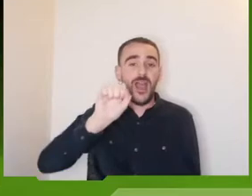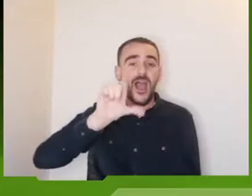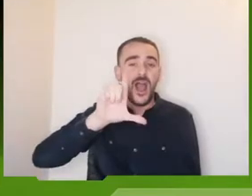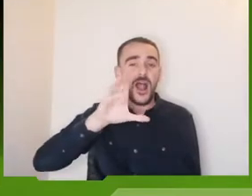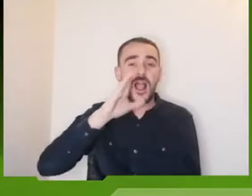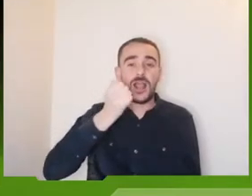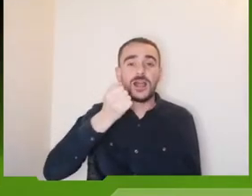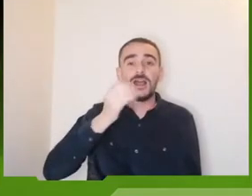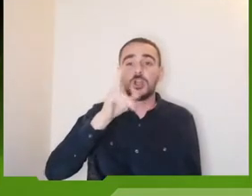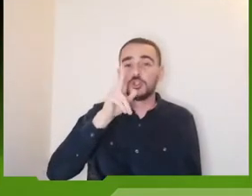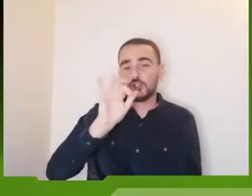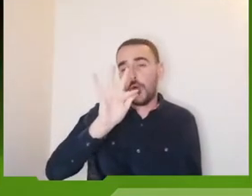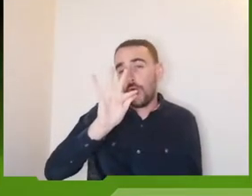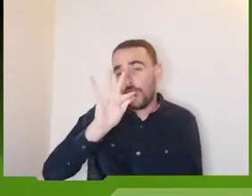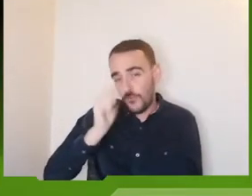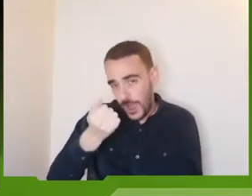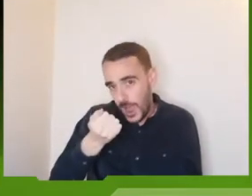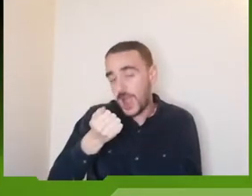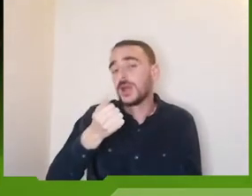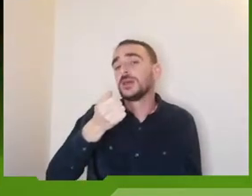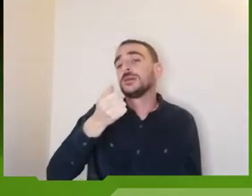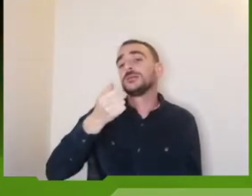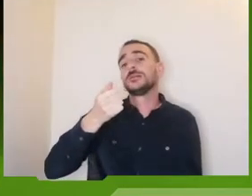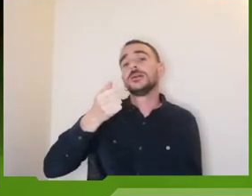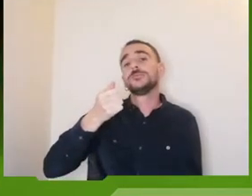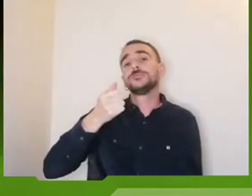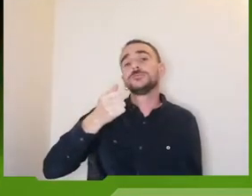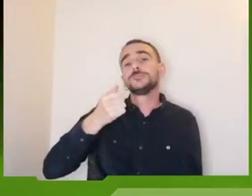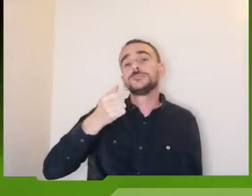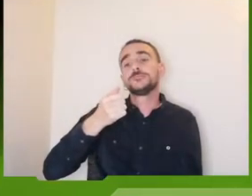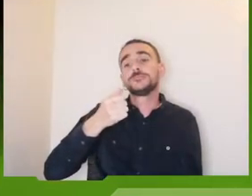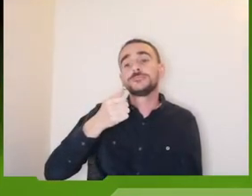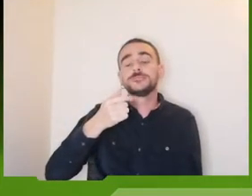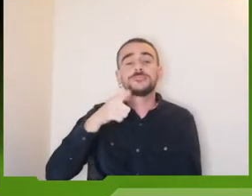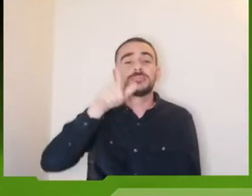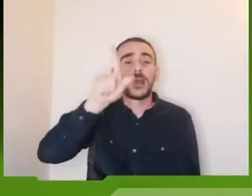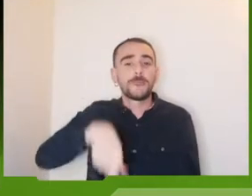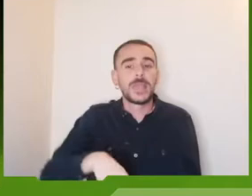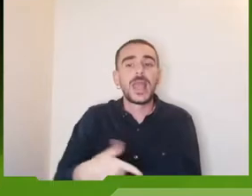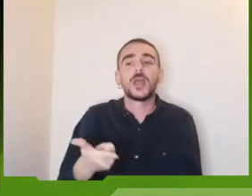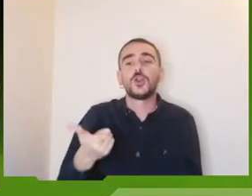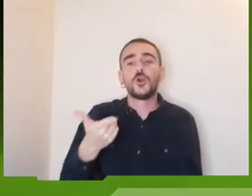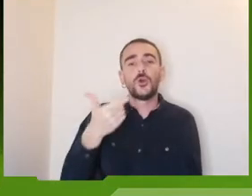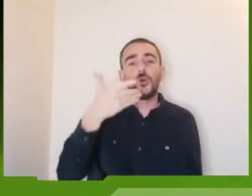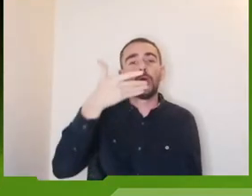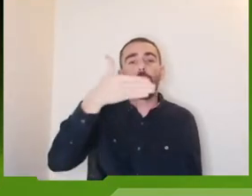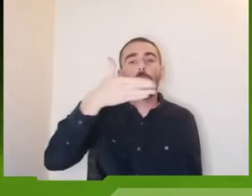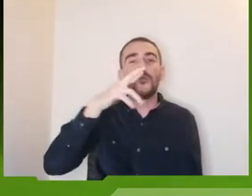es que lo que tengas, o sea, de zanahoria y creo que es que lo que tengas, sofreído, sofrito.